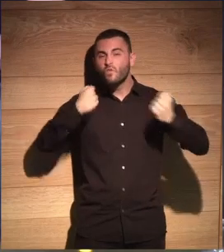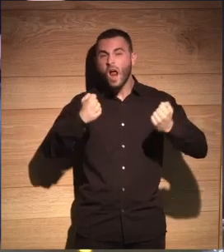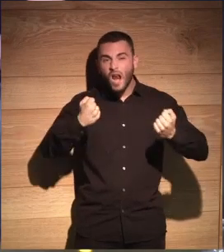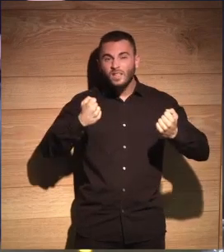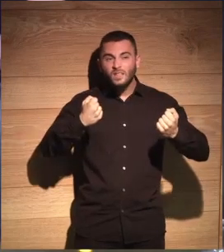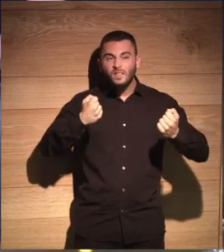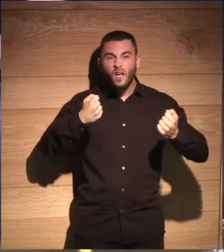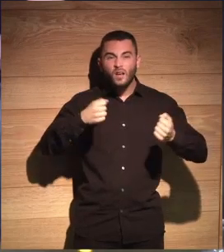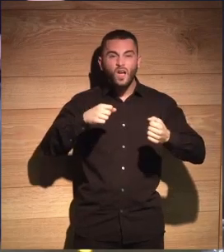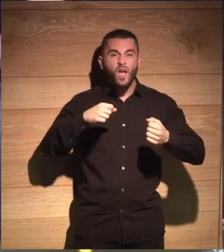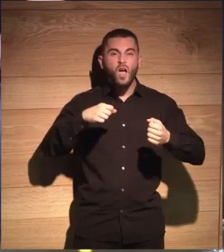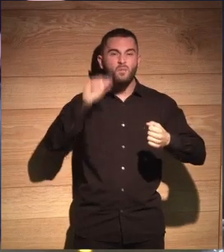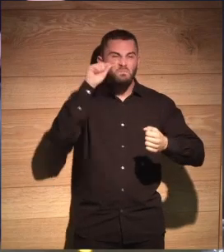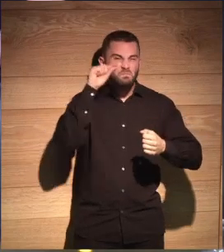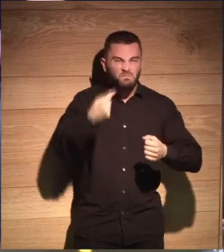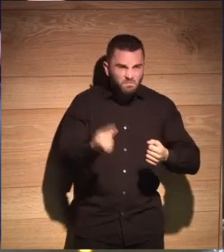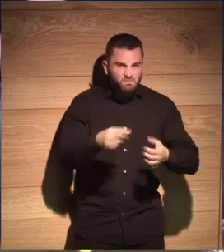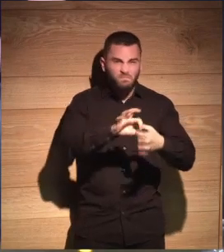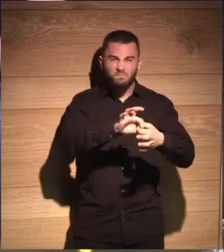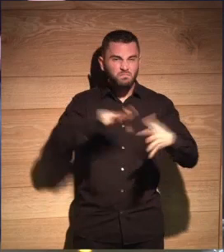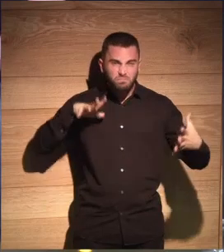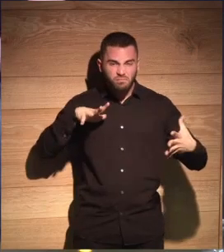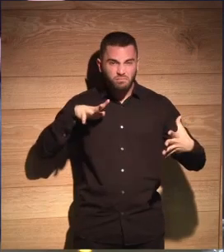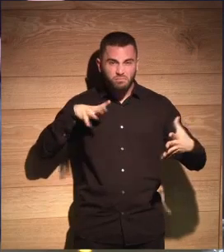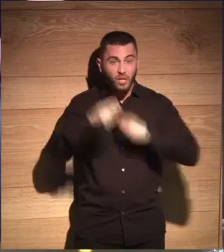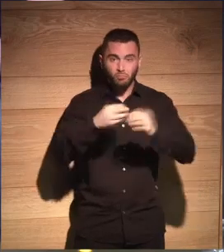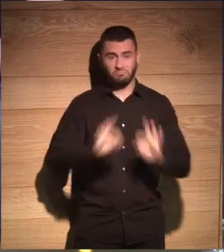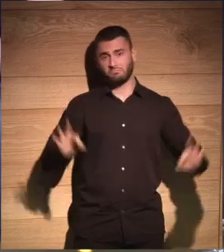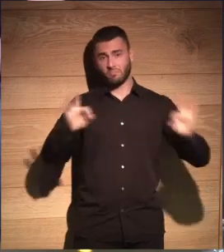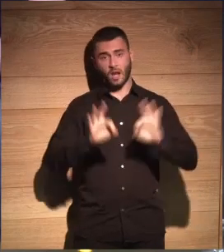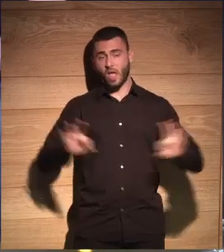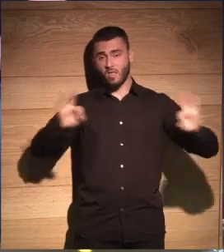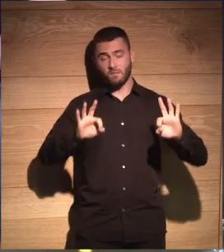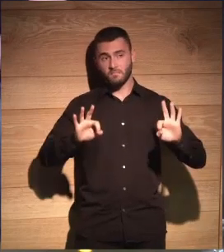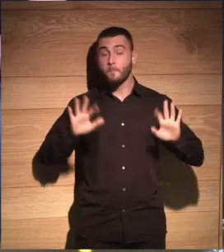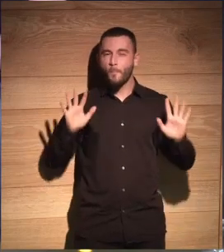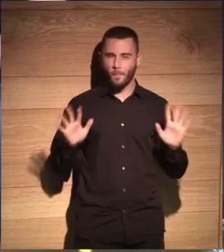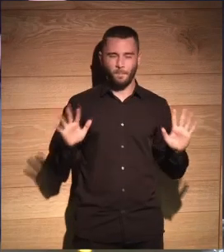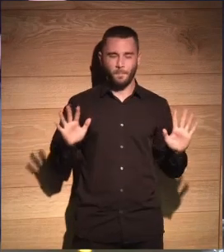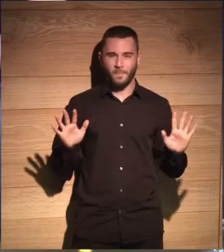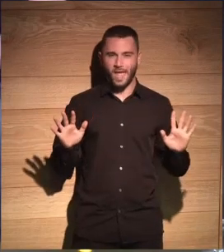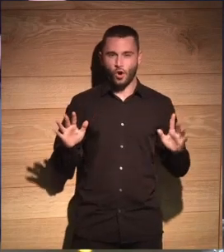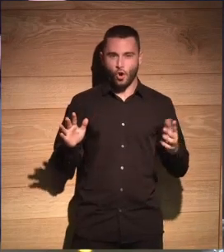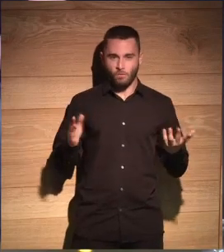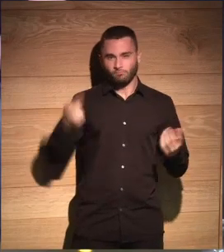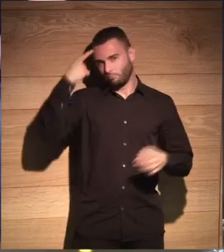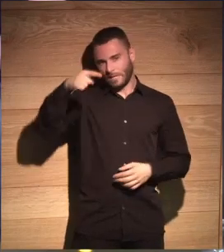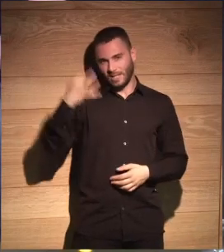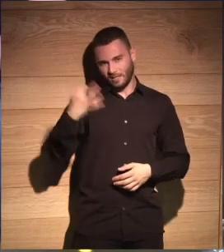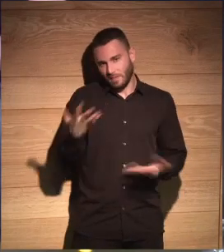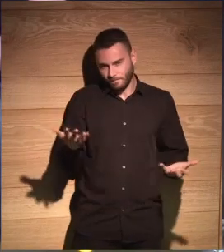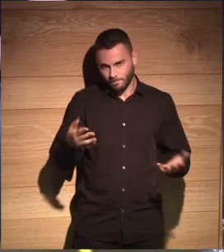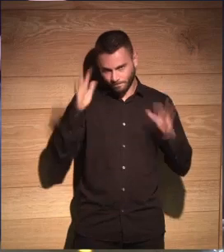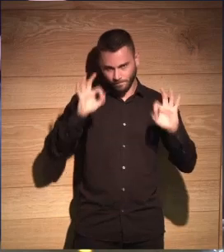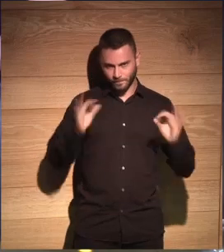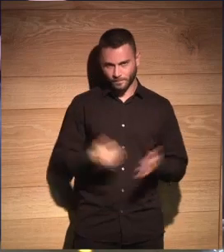nada que desentone, digamos, con la música general de Black Sabbath. Entonces, pero sí que hay que tenerlo en cuenta, claro que sí. Yo creo